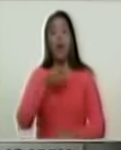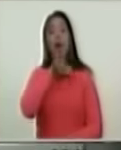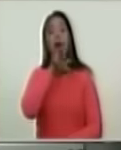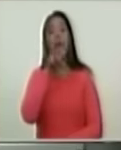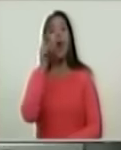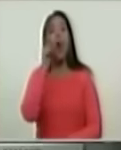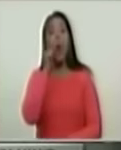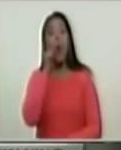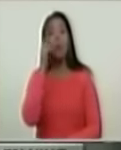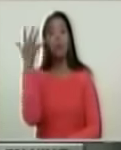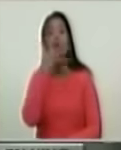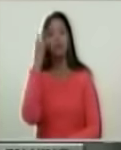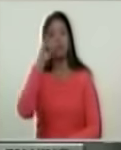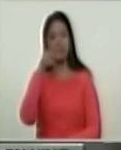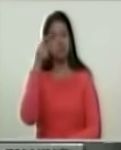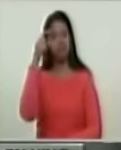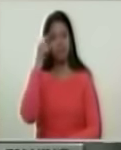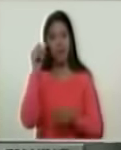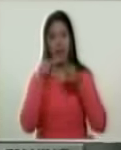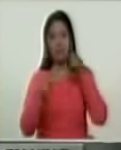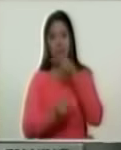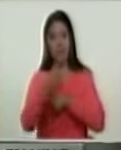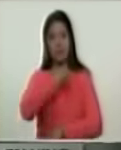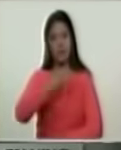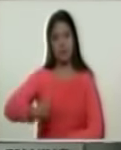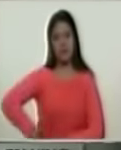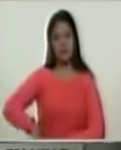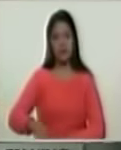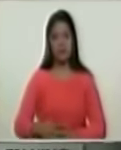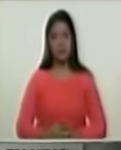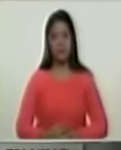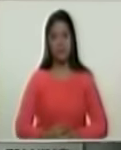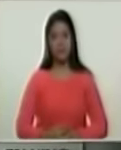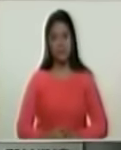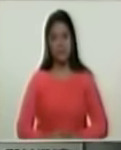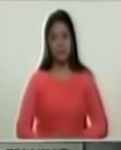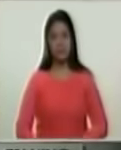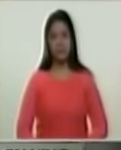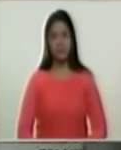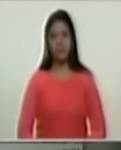vicepresidente ejecutivo de la República Bolivariana de Venezuela.